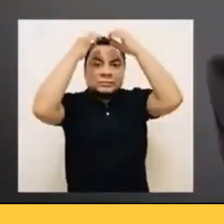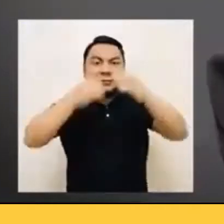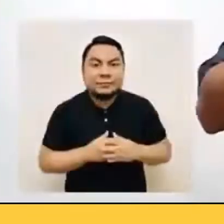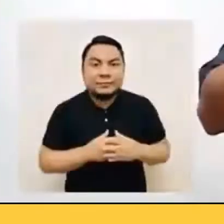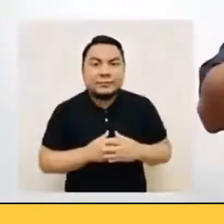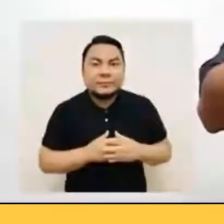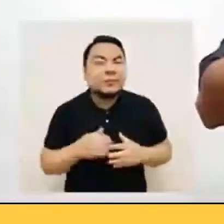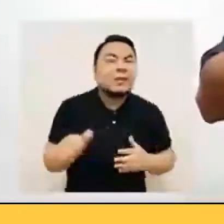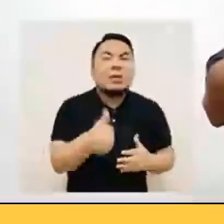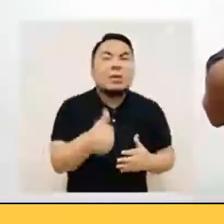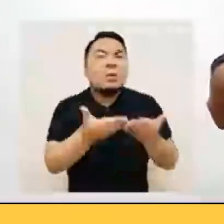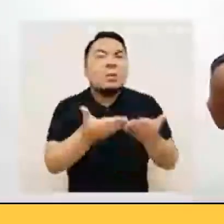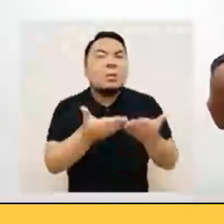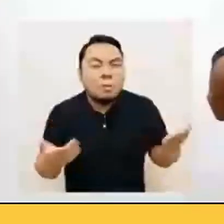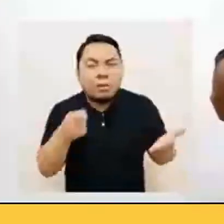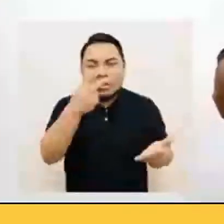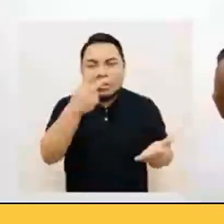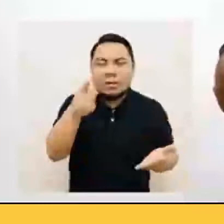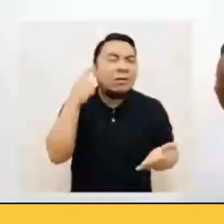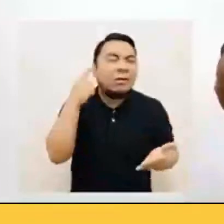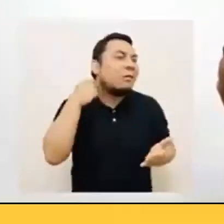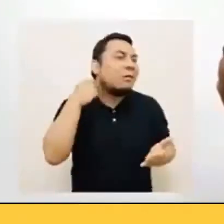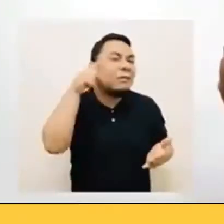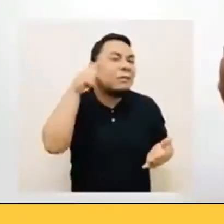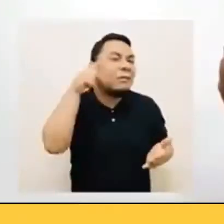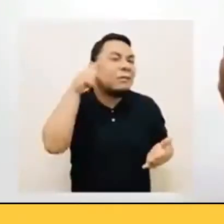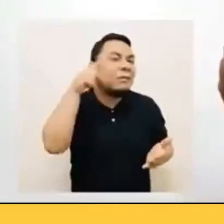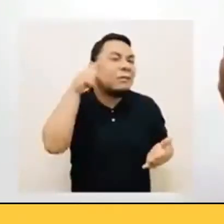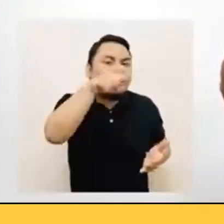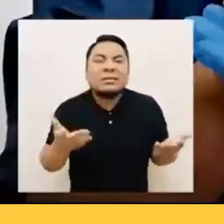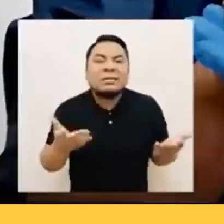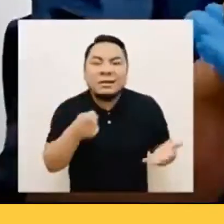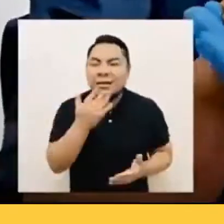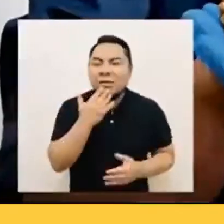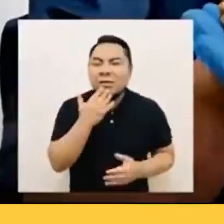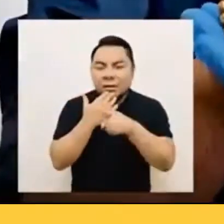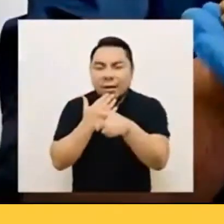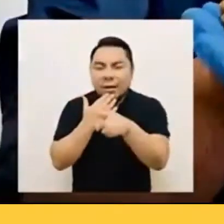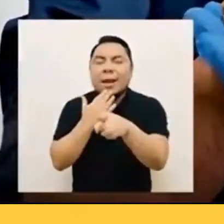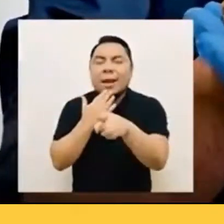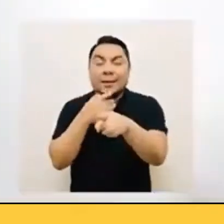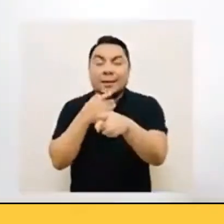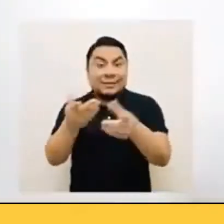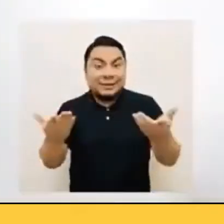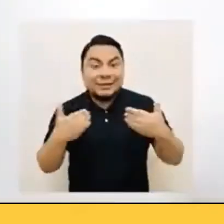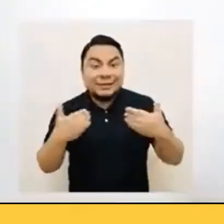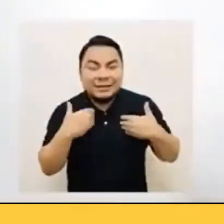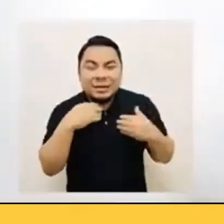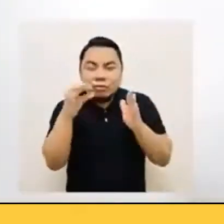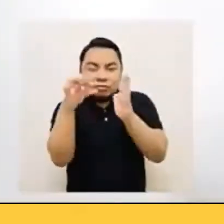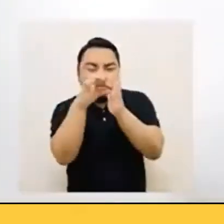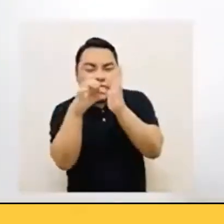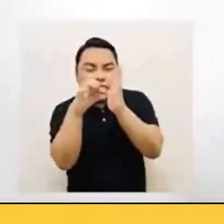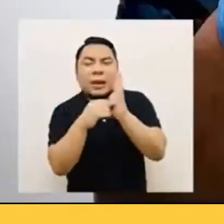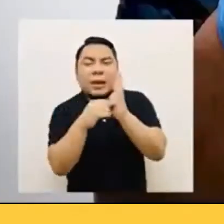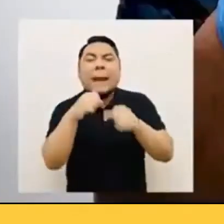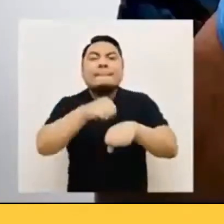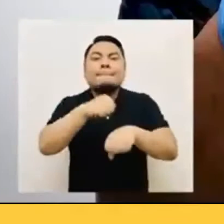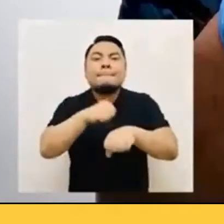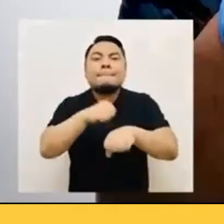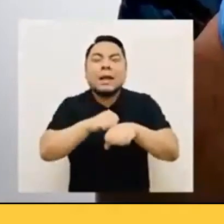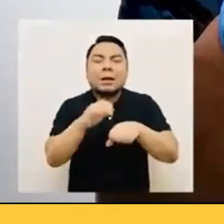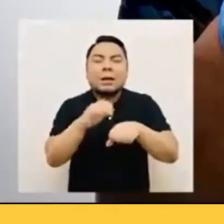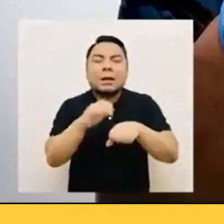vincha. ¿Qué otros materiales y detalles observan en la decoración? Por los colores que vemos, podemos decir que son incrustaciones de